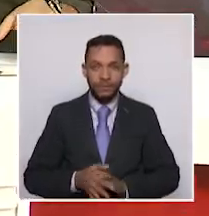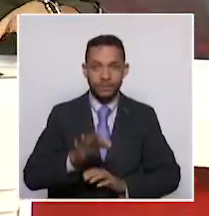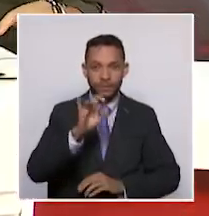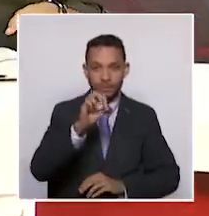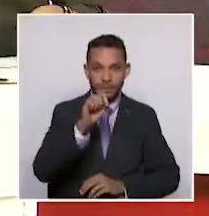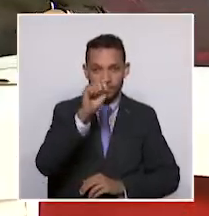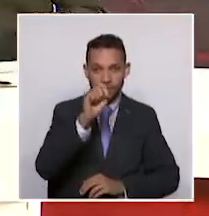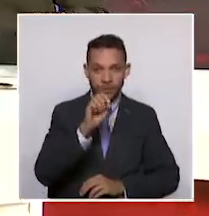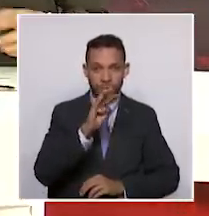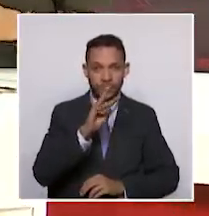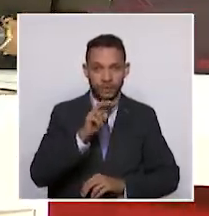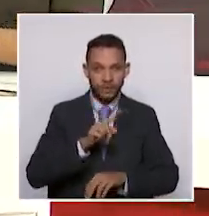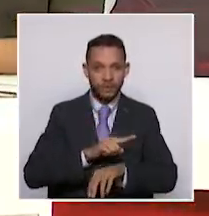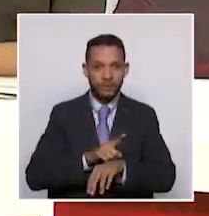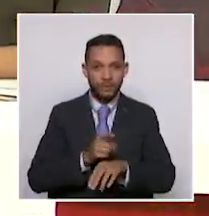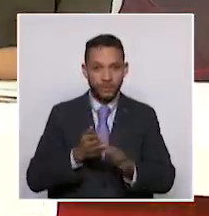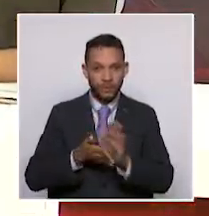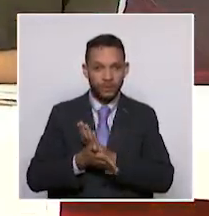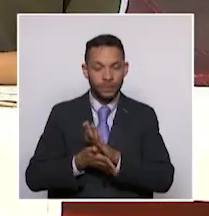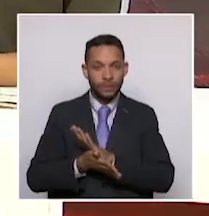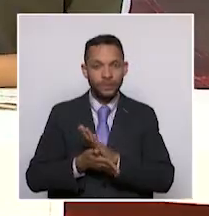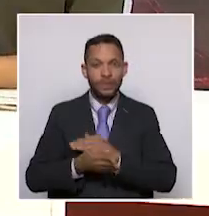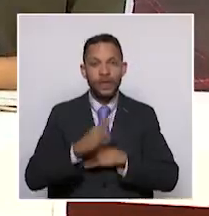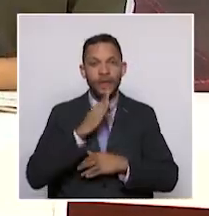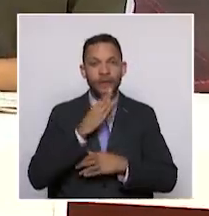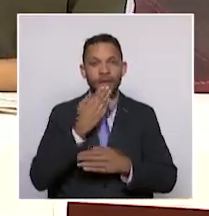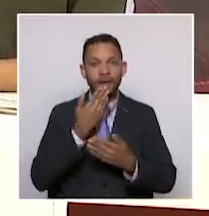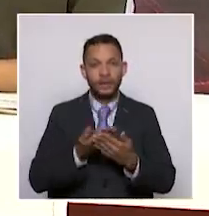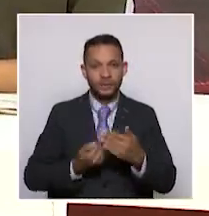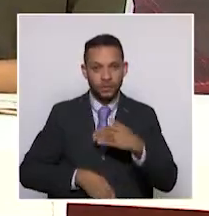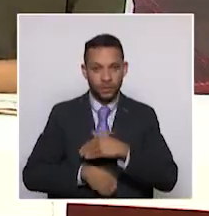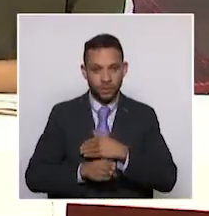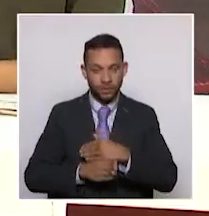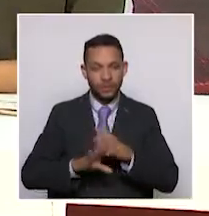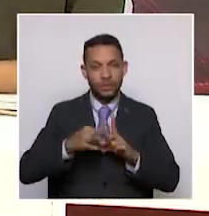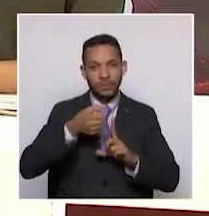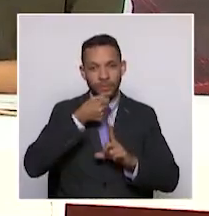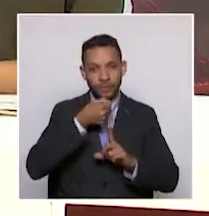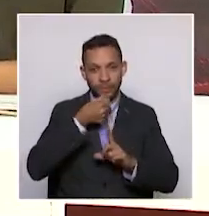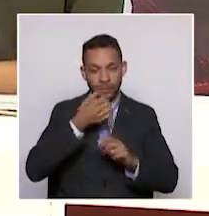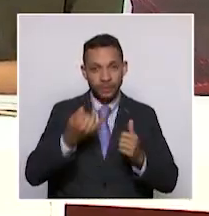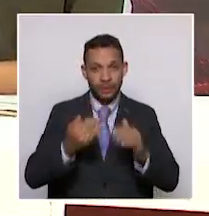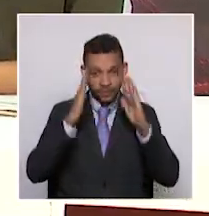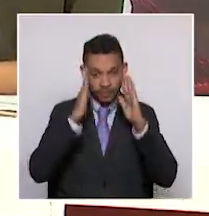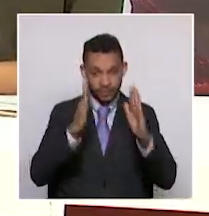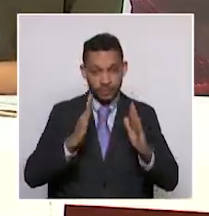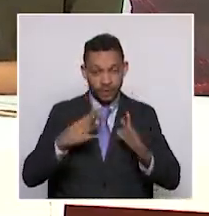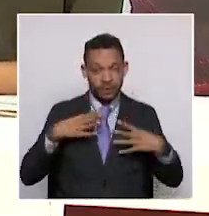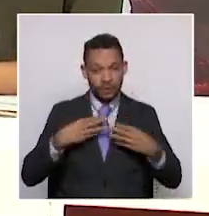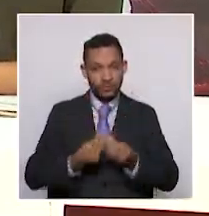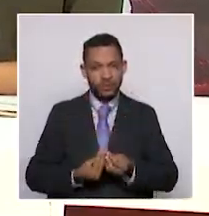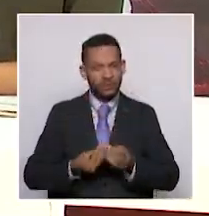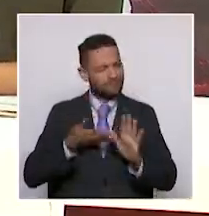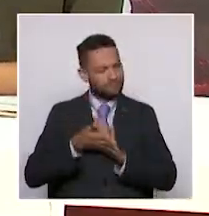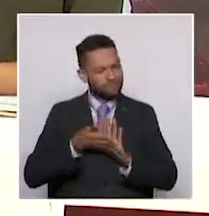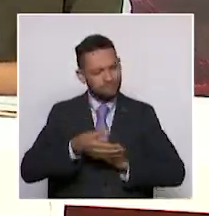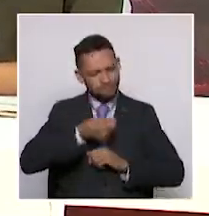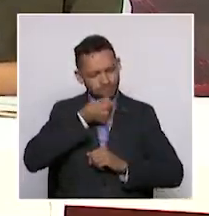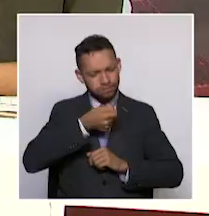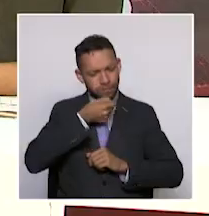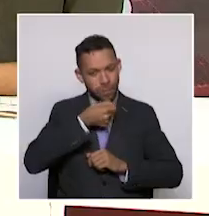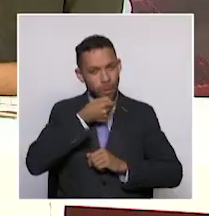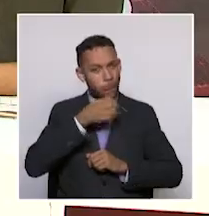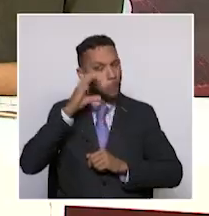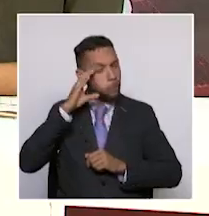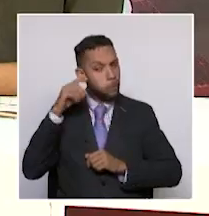8:42 minutos, gracias por continuar con Telecafé Noticias. Y es que precisamente, Daniela y televidentes en Telecafé Noticias, miramos la información desde